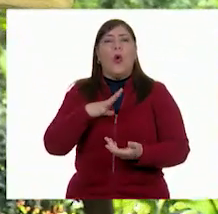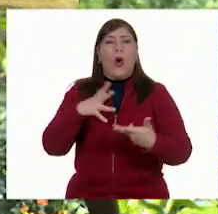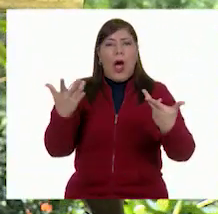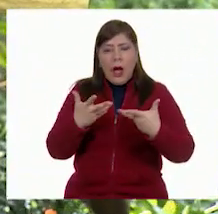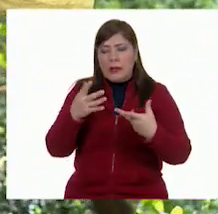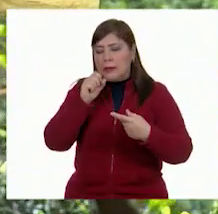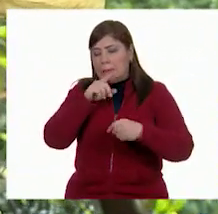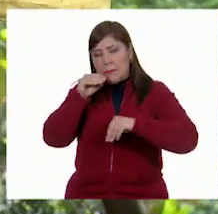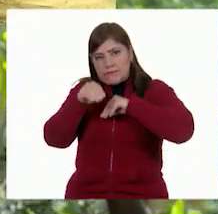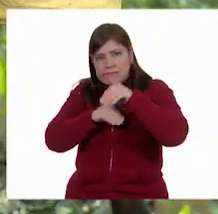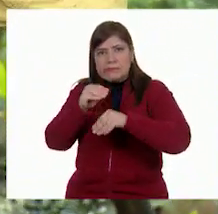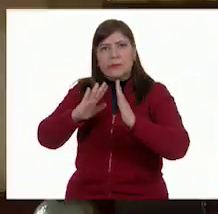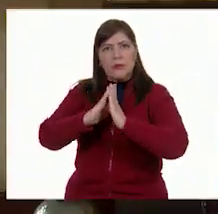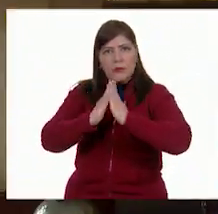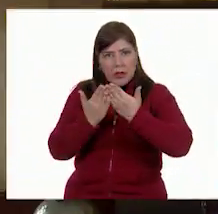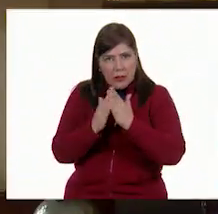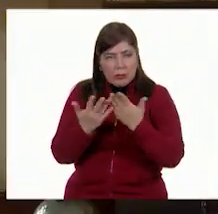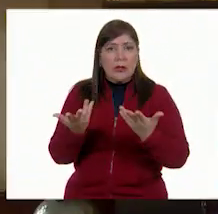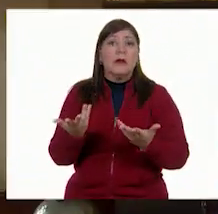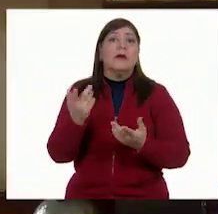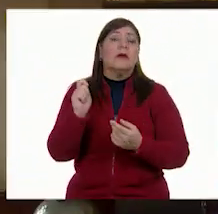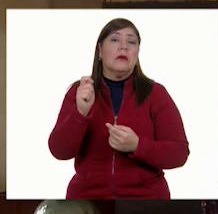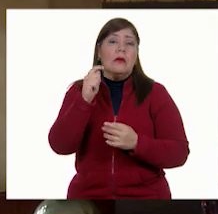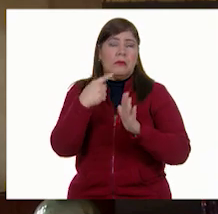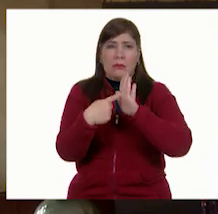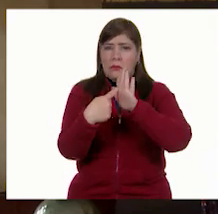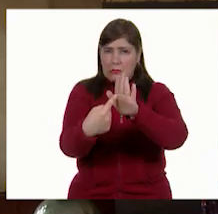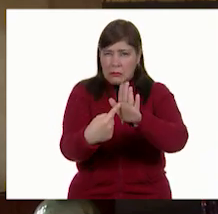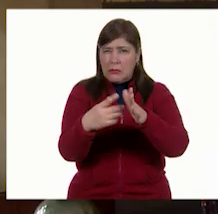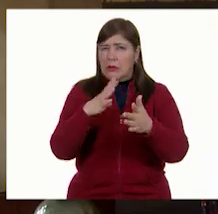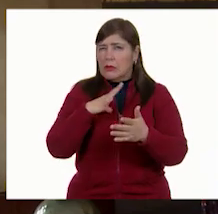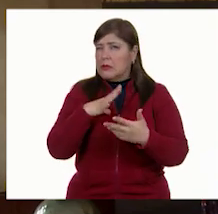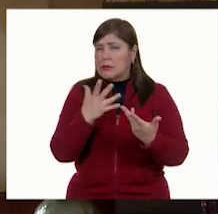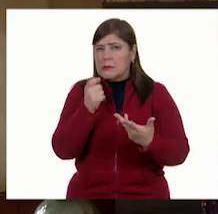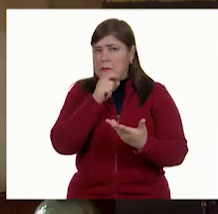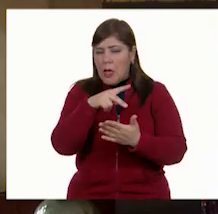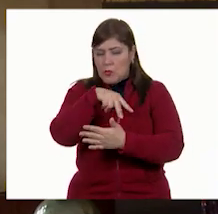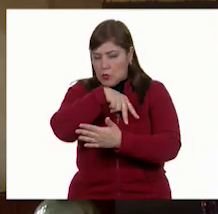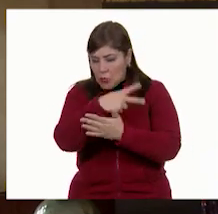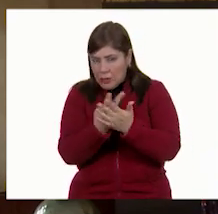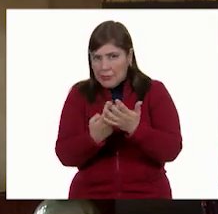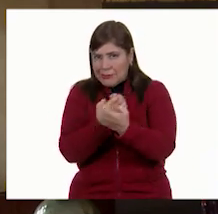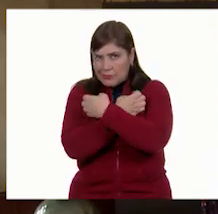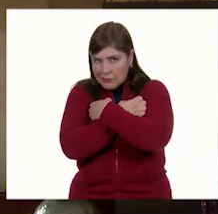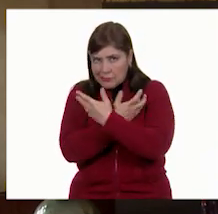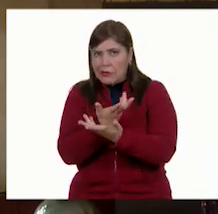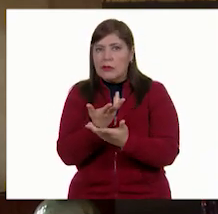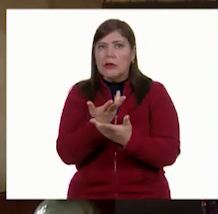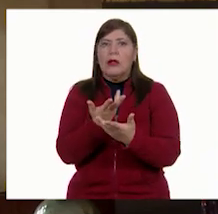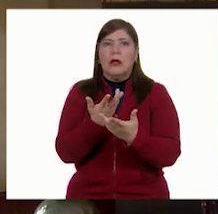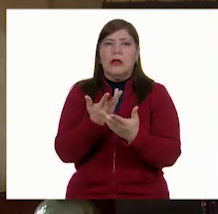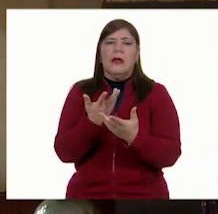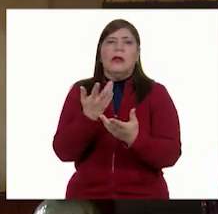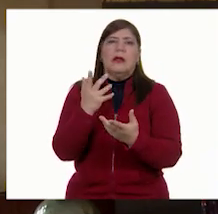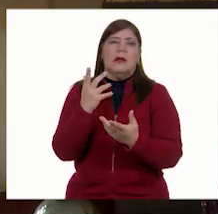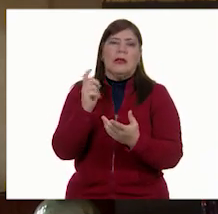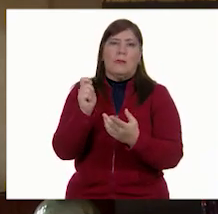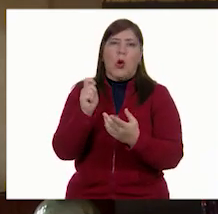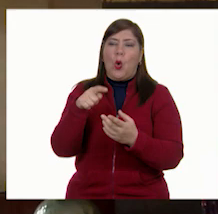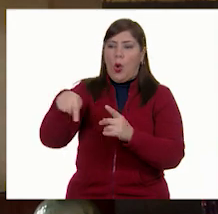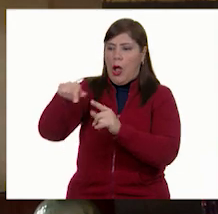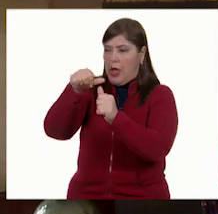libro y presentamos también programas educativos alrededor de los